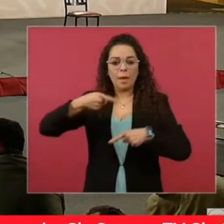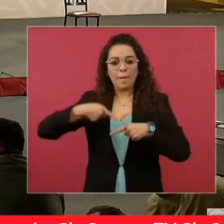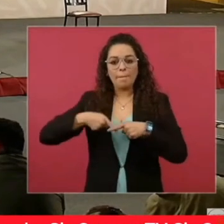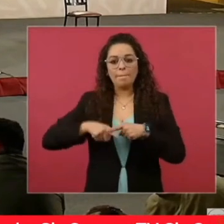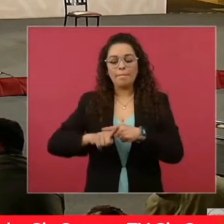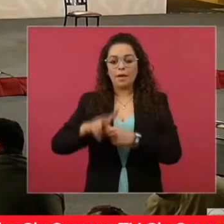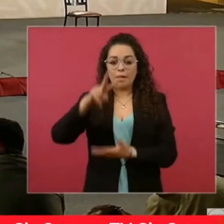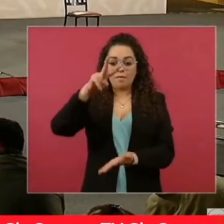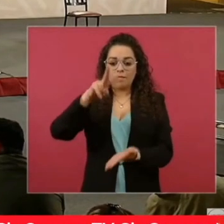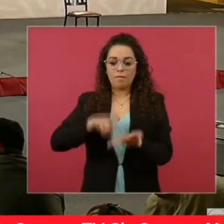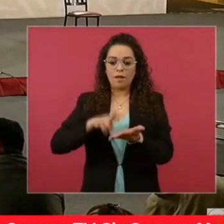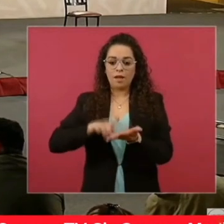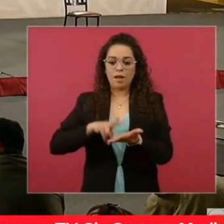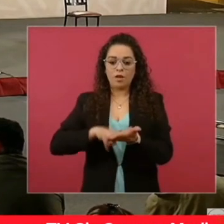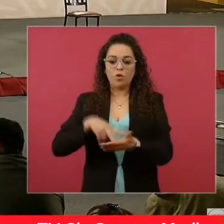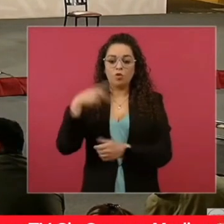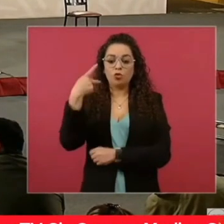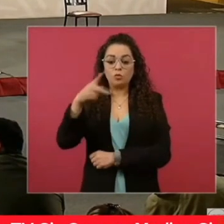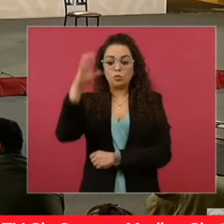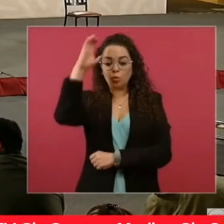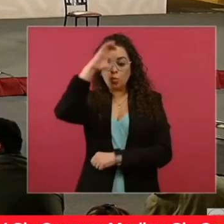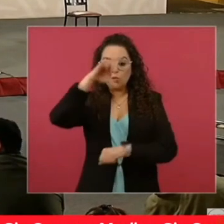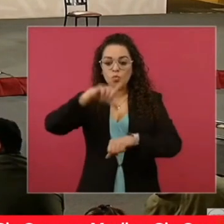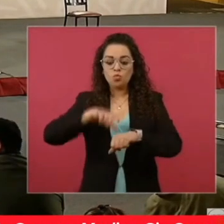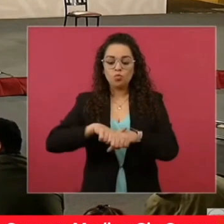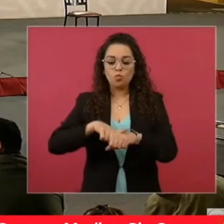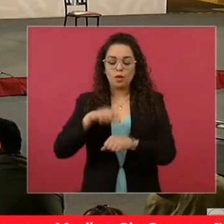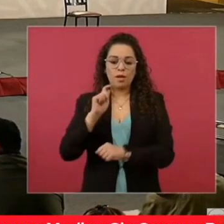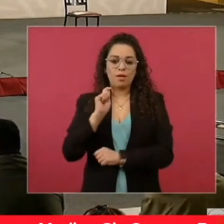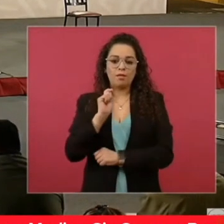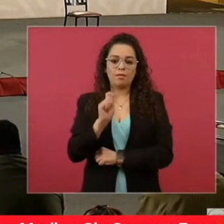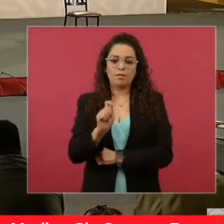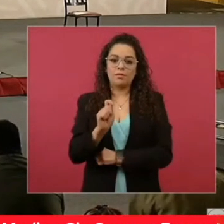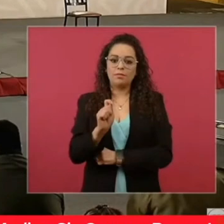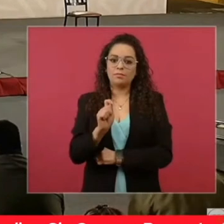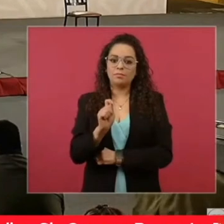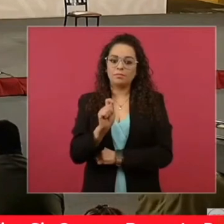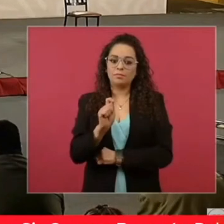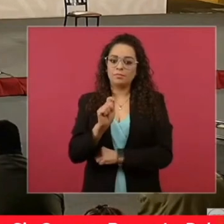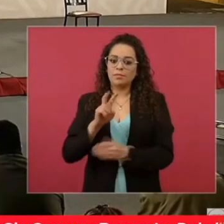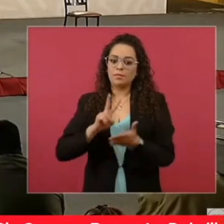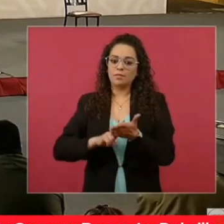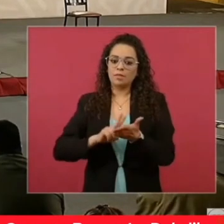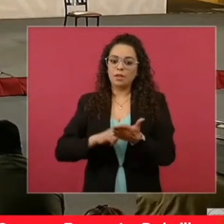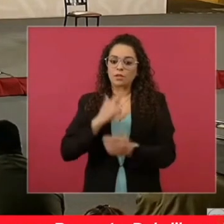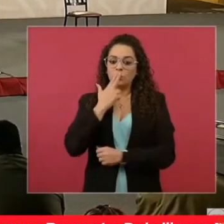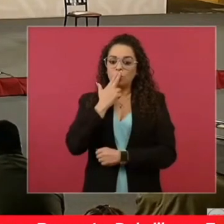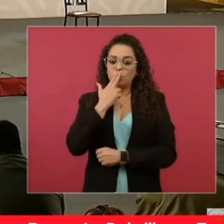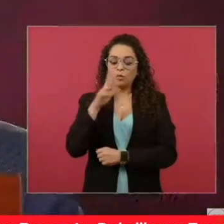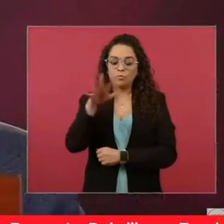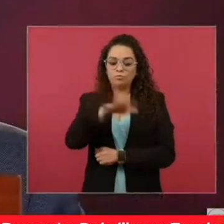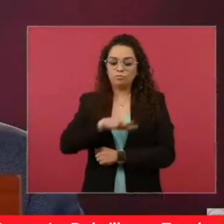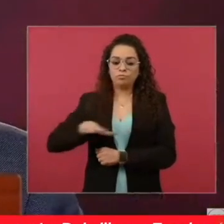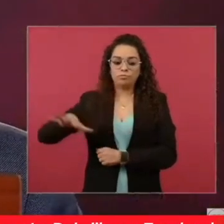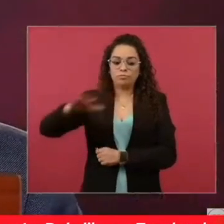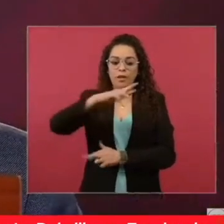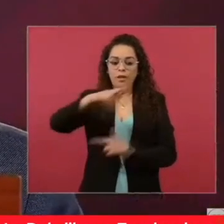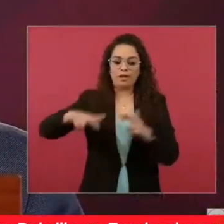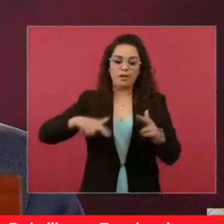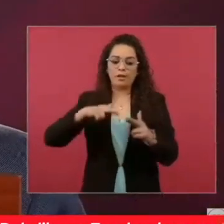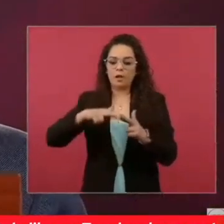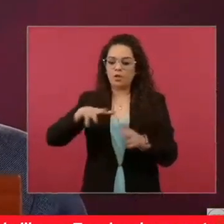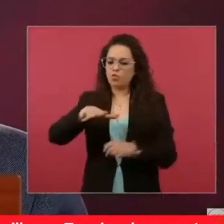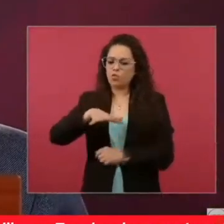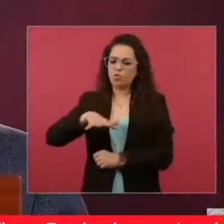riquezas culturales antiguas y contemporáneas que hay en toda esta región